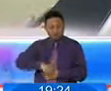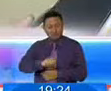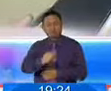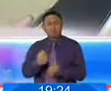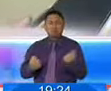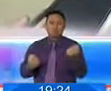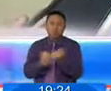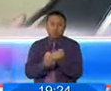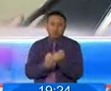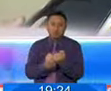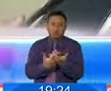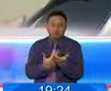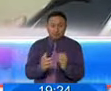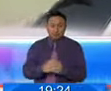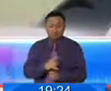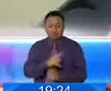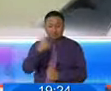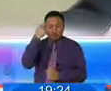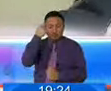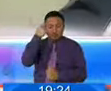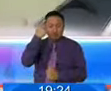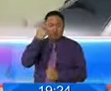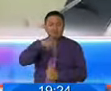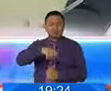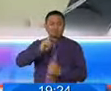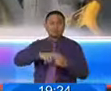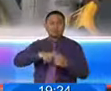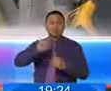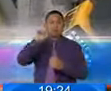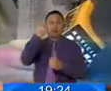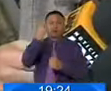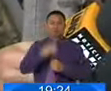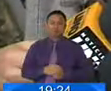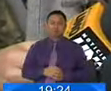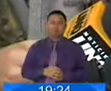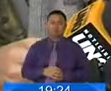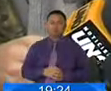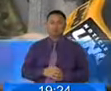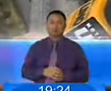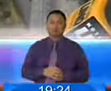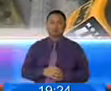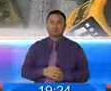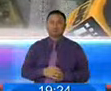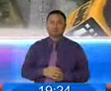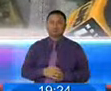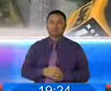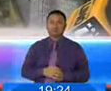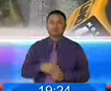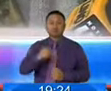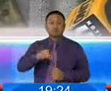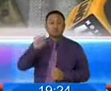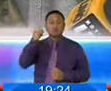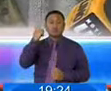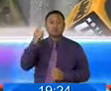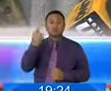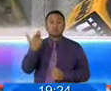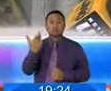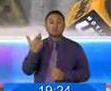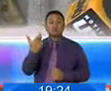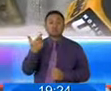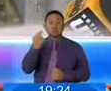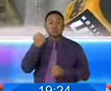un paso, quitarse la camiseta y pensar por los intereses de la ciudad. Aquí está todo, lo prioritario es justamente eso. Hasta el último día